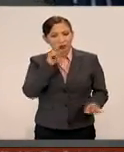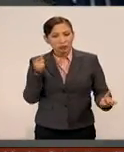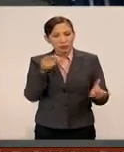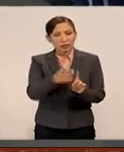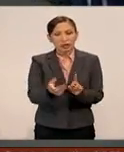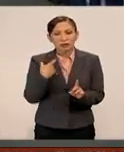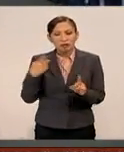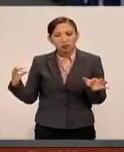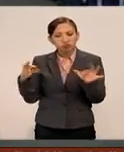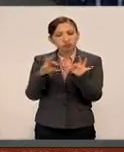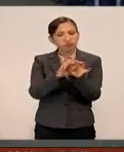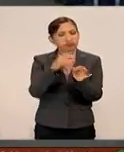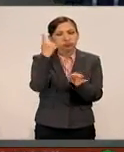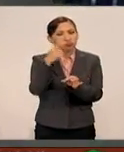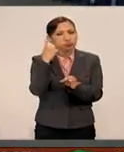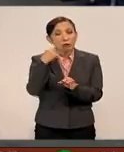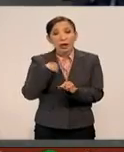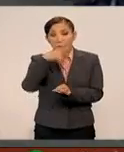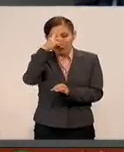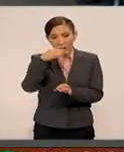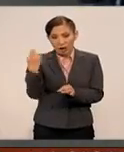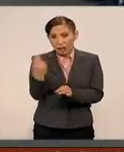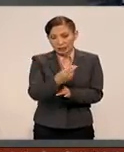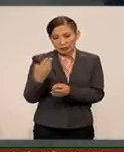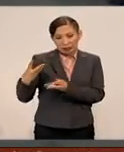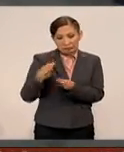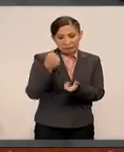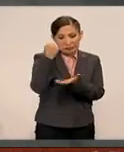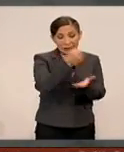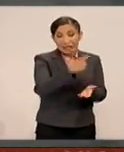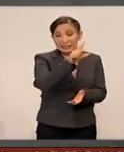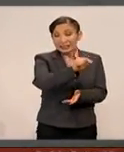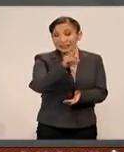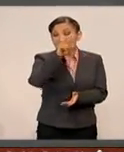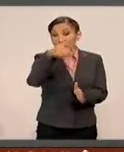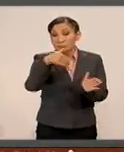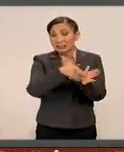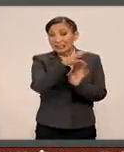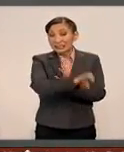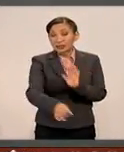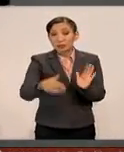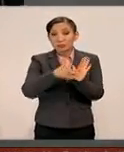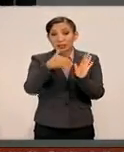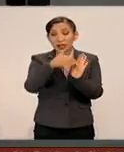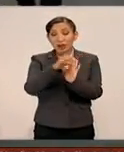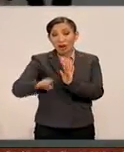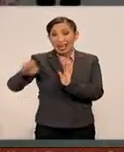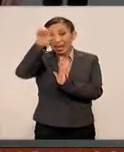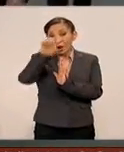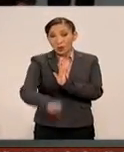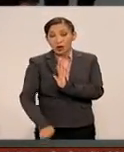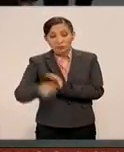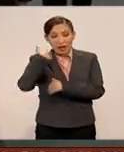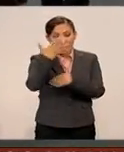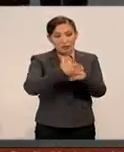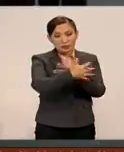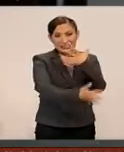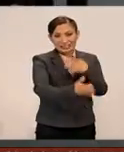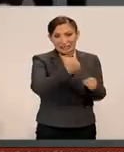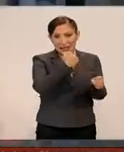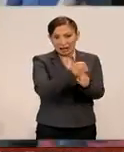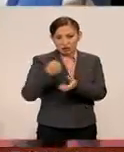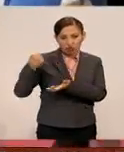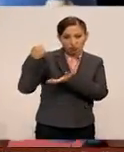de estas alianzas es que nuestro país requerirá inversiones por más de 72.500 millones de euros para los próximos 15